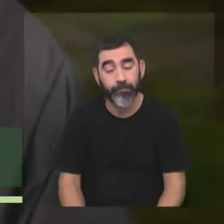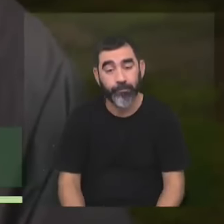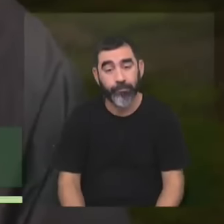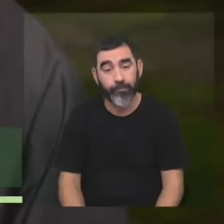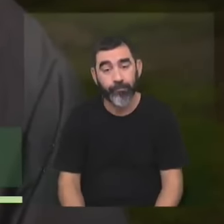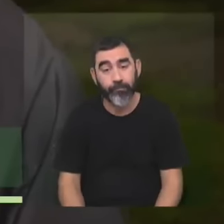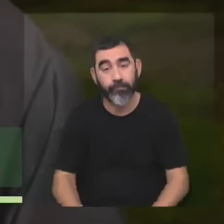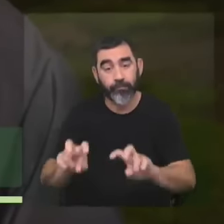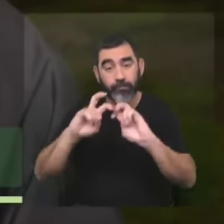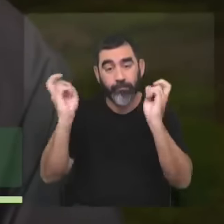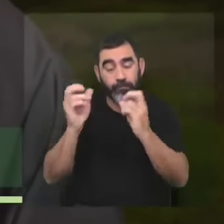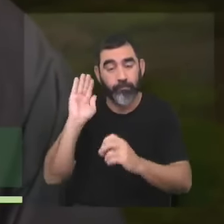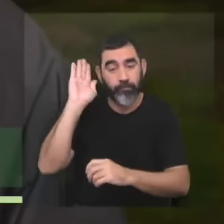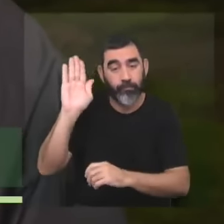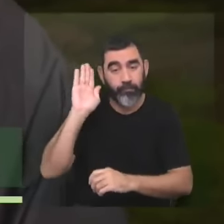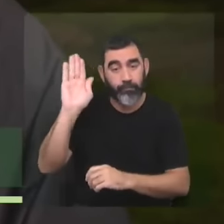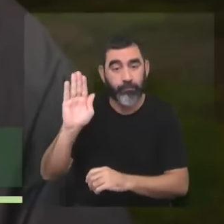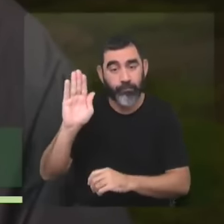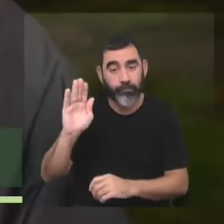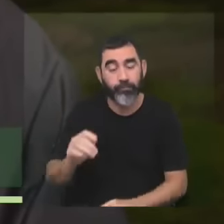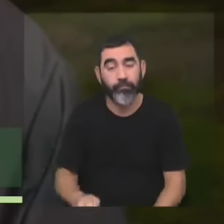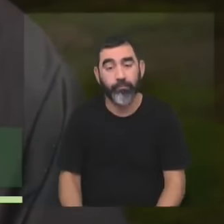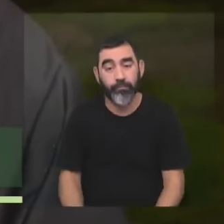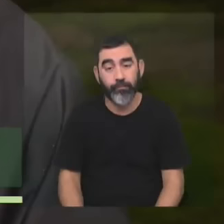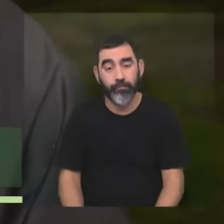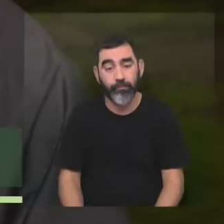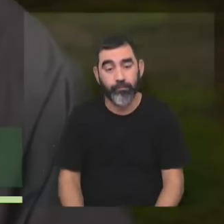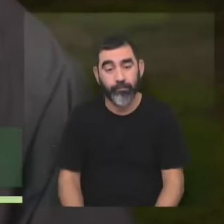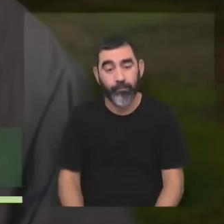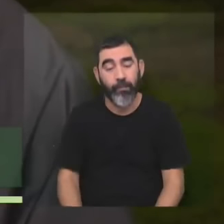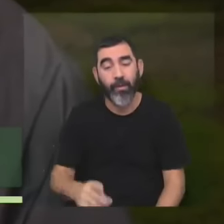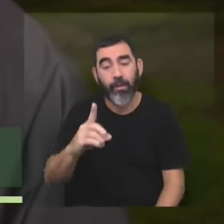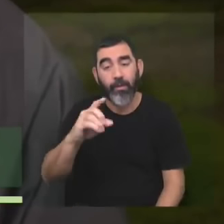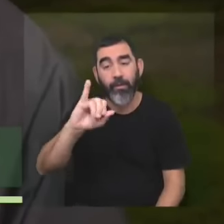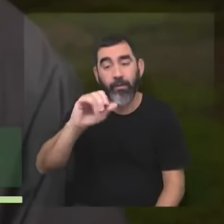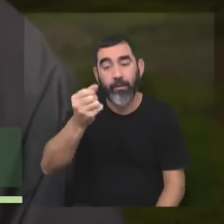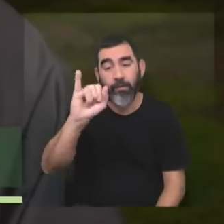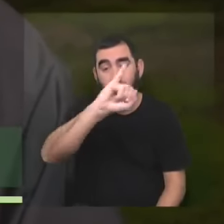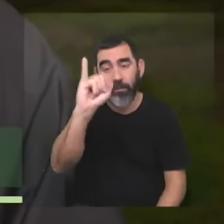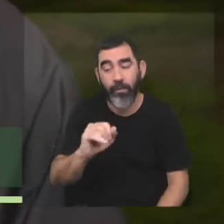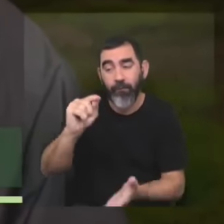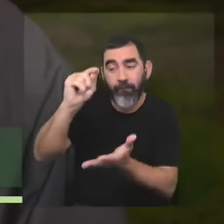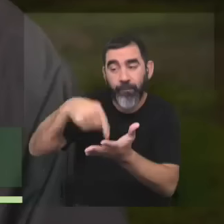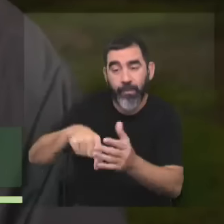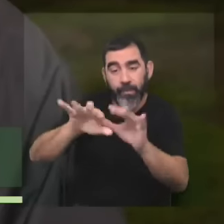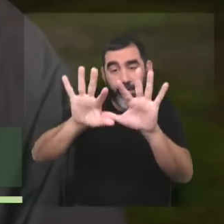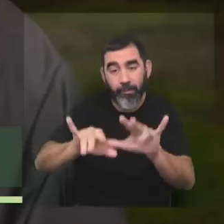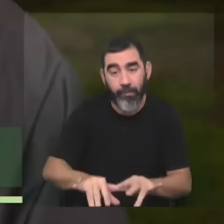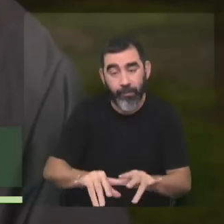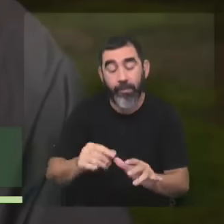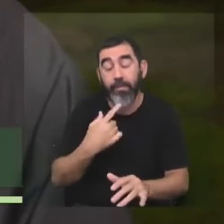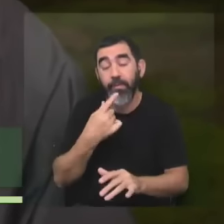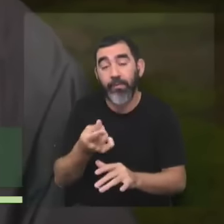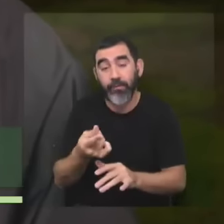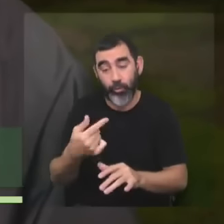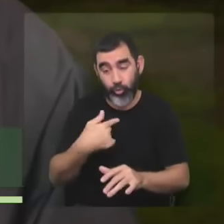honor eh donde Carlos Díaz este firma una carta diciendo que